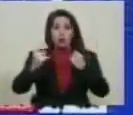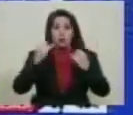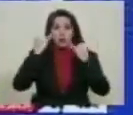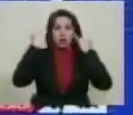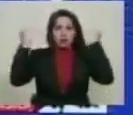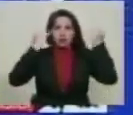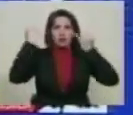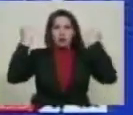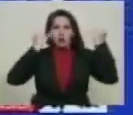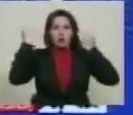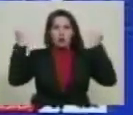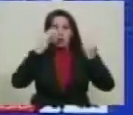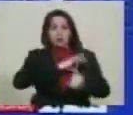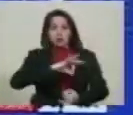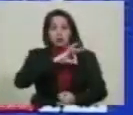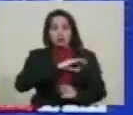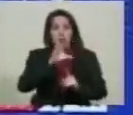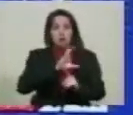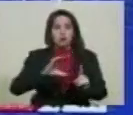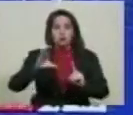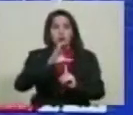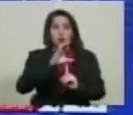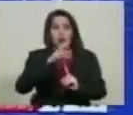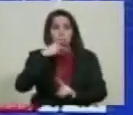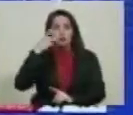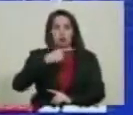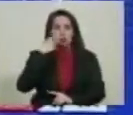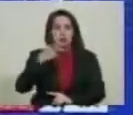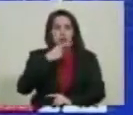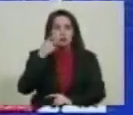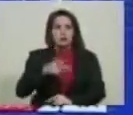ideológica, social, cultural y política.